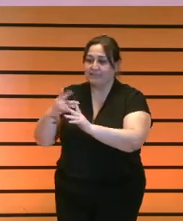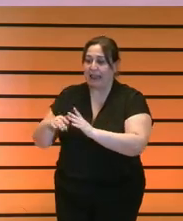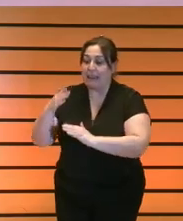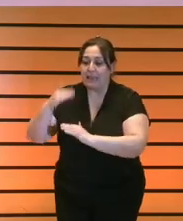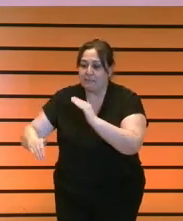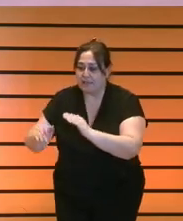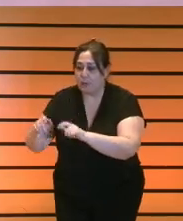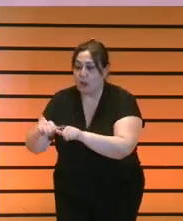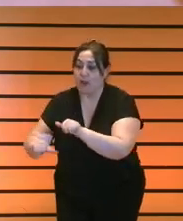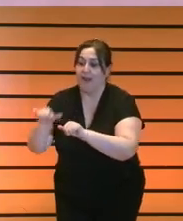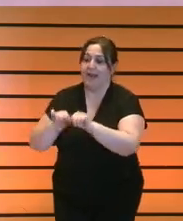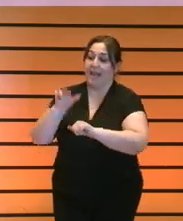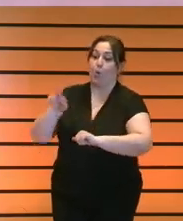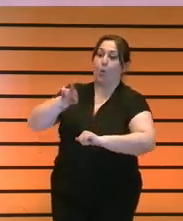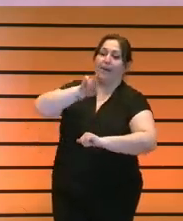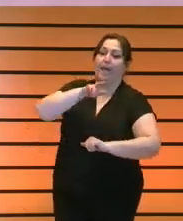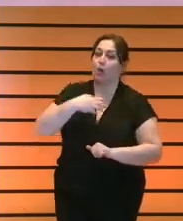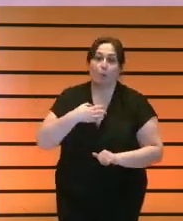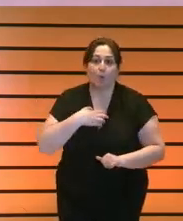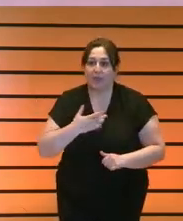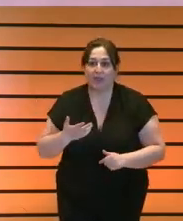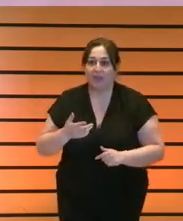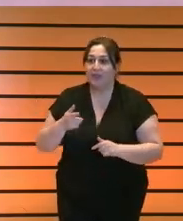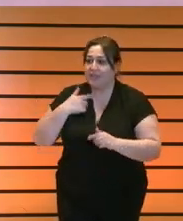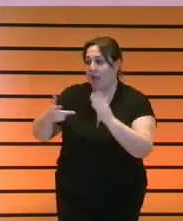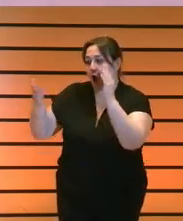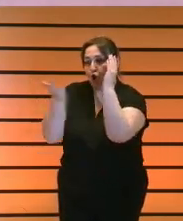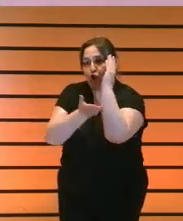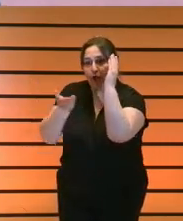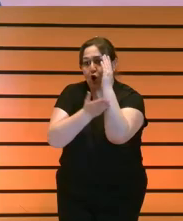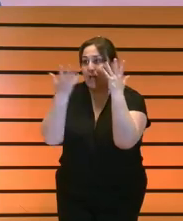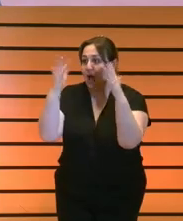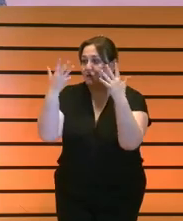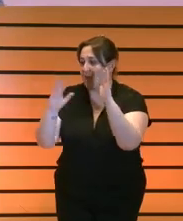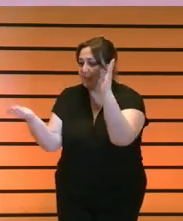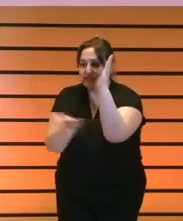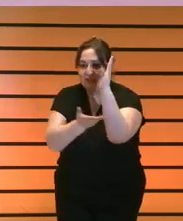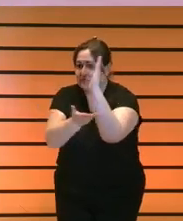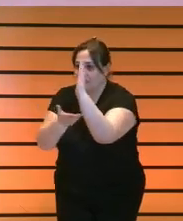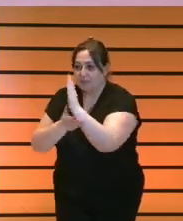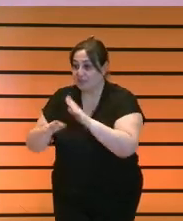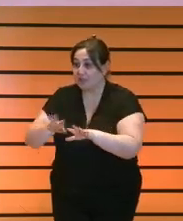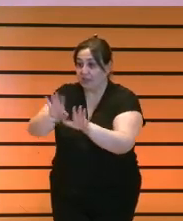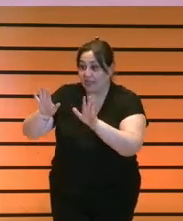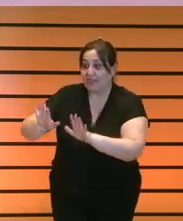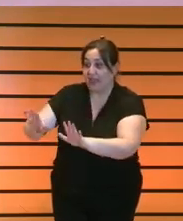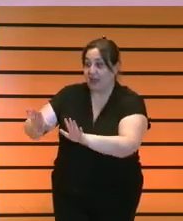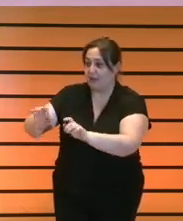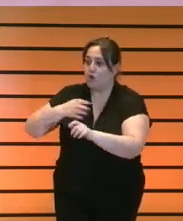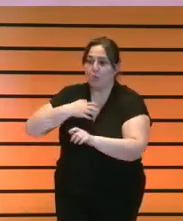extremo de estrés, hemos cortado tantos árboles que ya lo que queda no se puede regenerar de forma